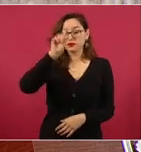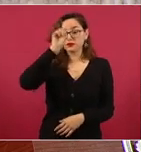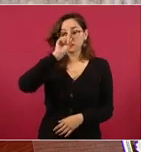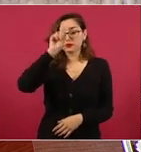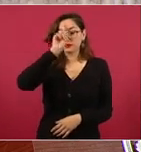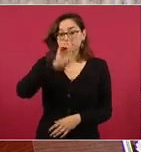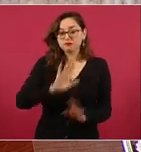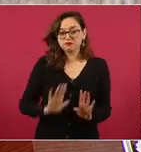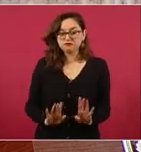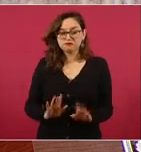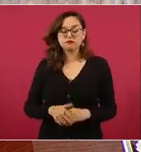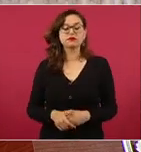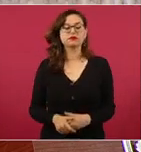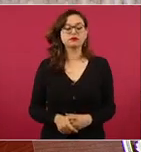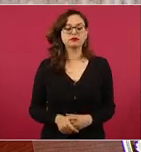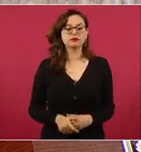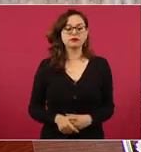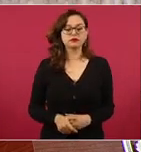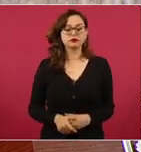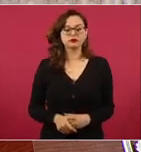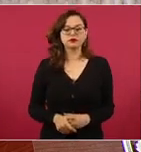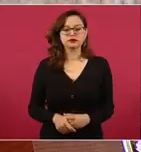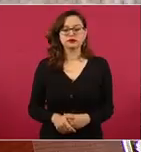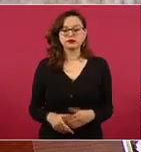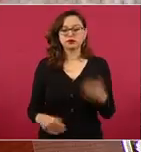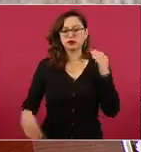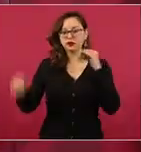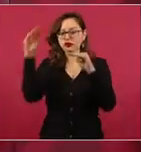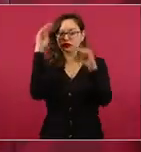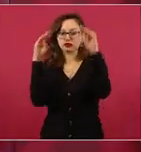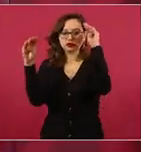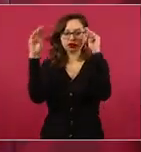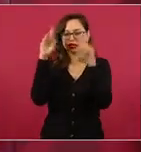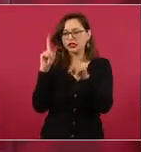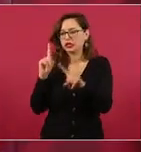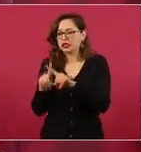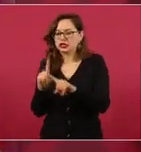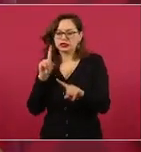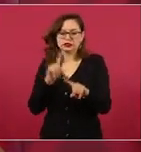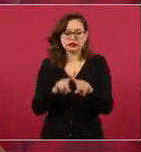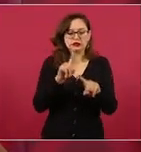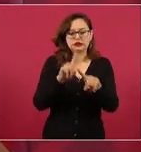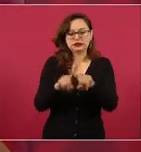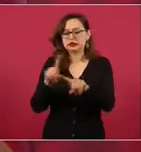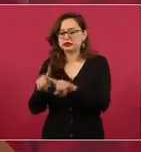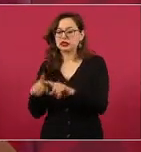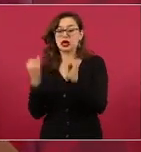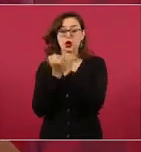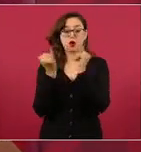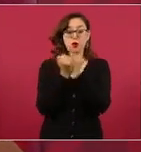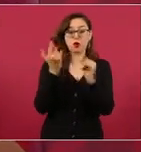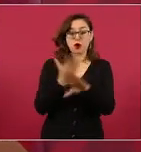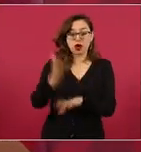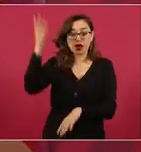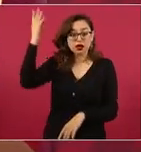un consejo, de que van a funcionar las estrategias de siempre.